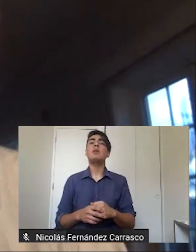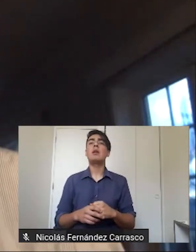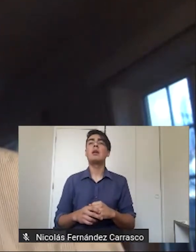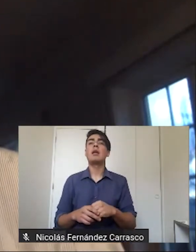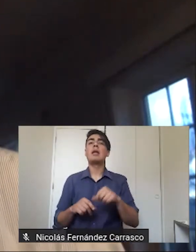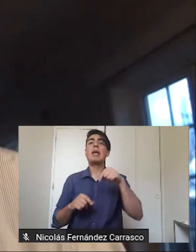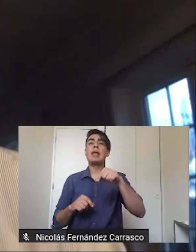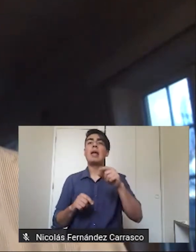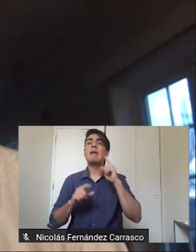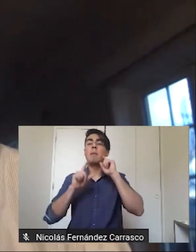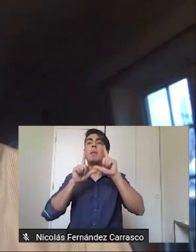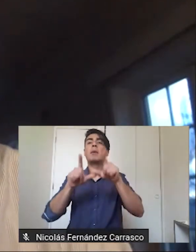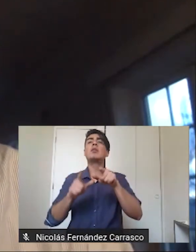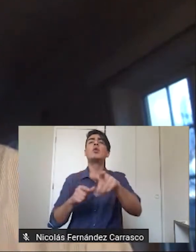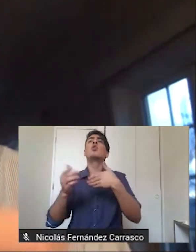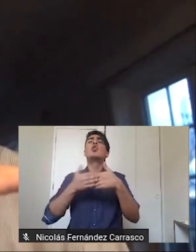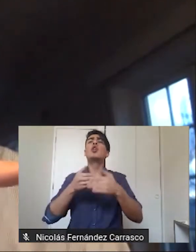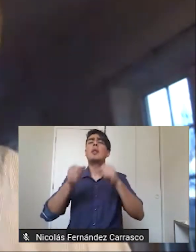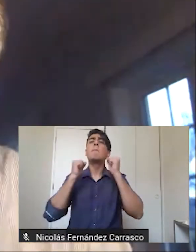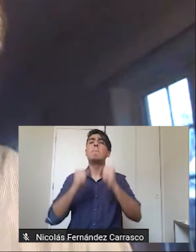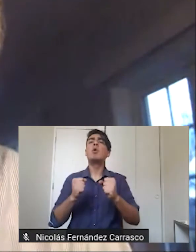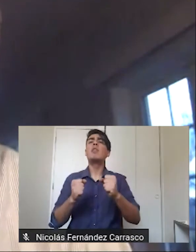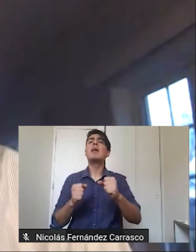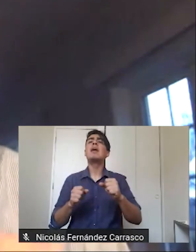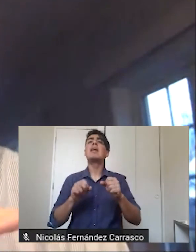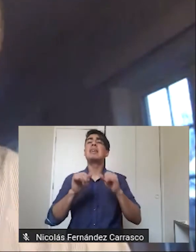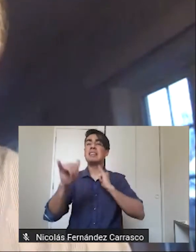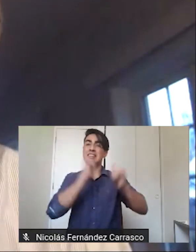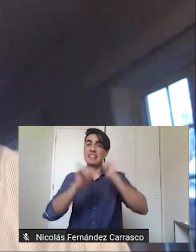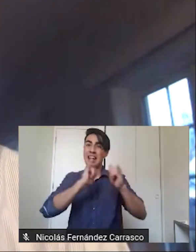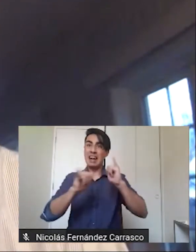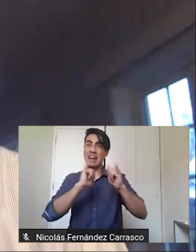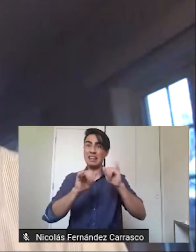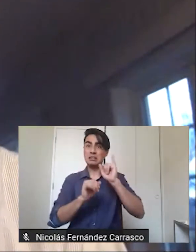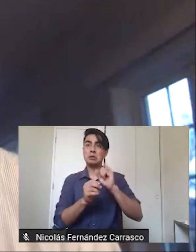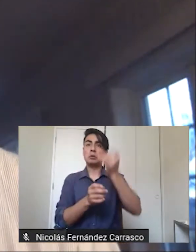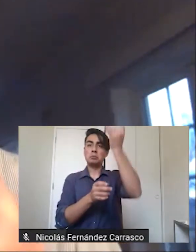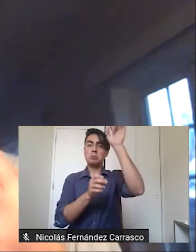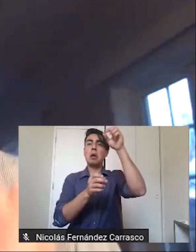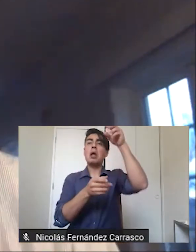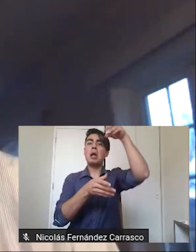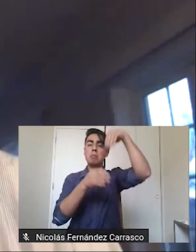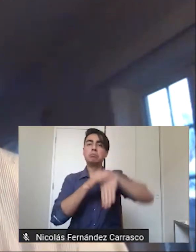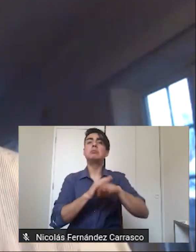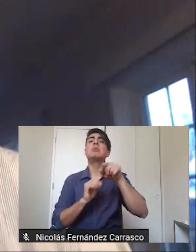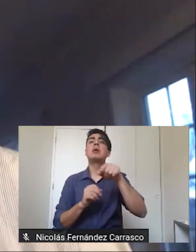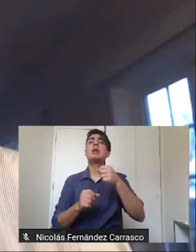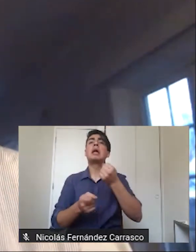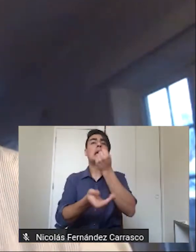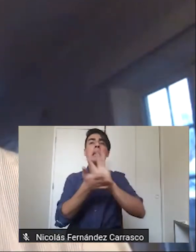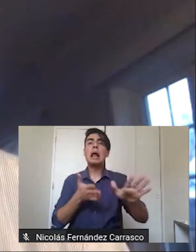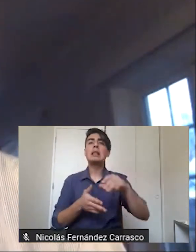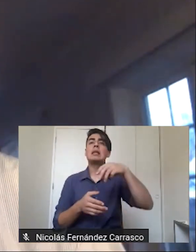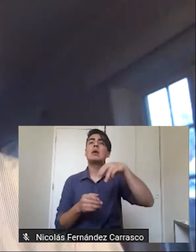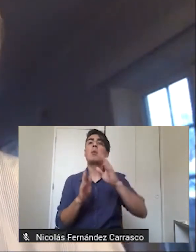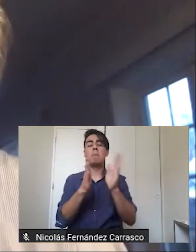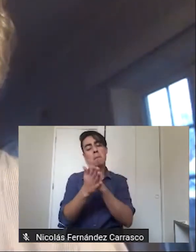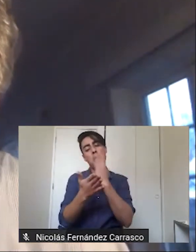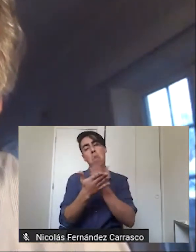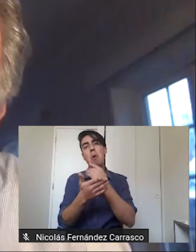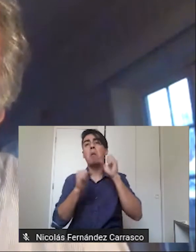dónde ustedes pueden descargar ese manual gratuitamente, es totalmente gratis, para que ustedes lo puedan mirar y